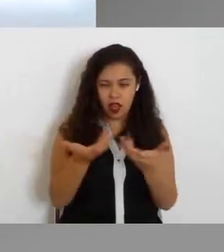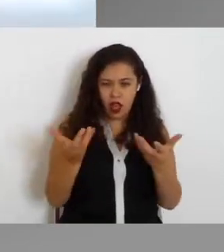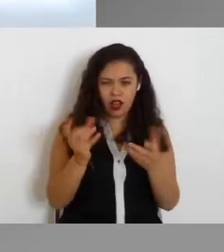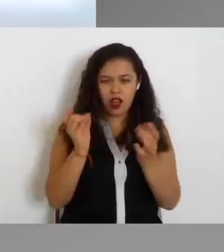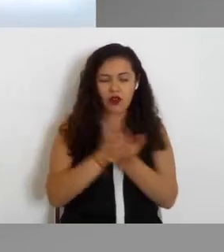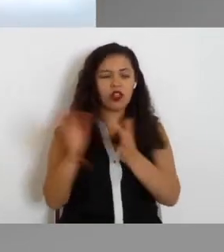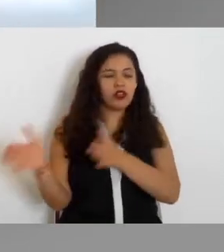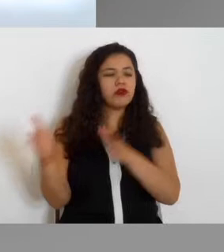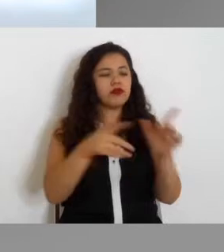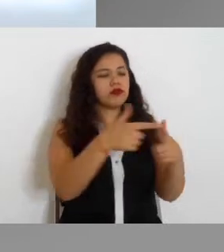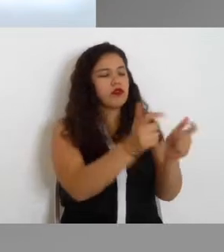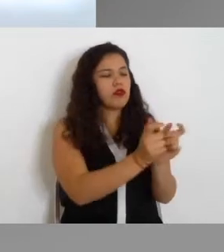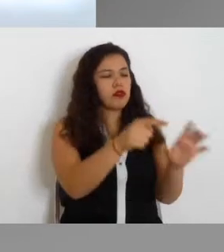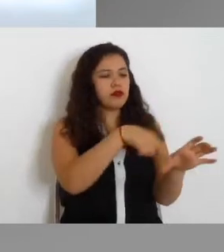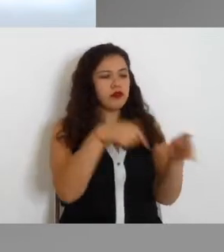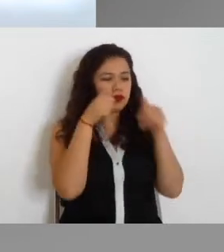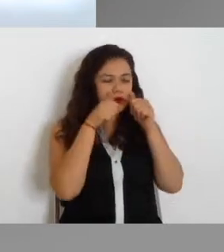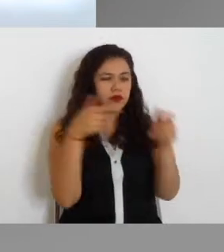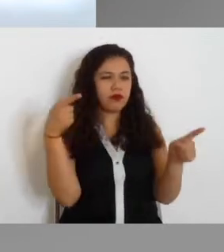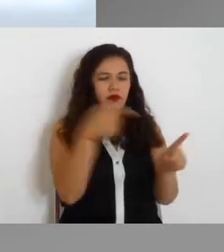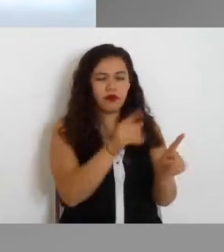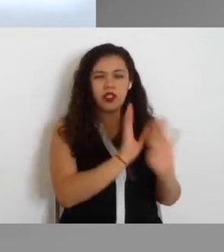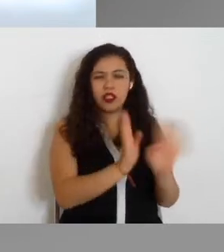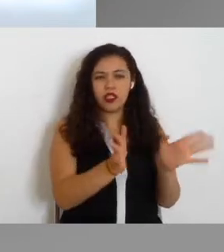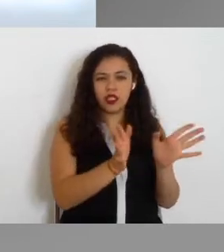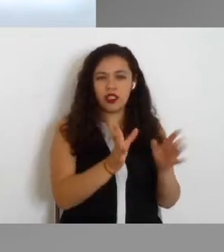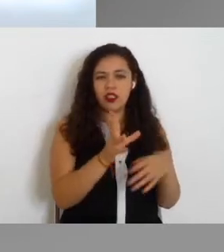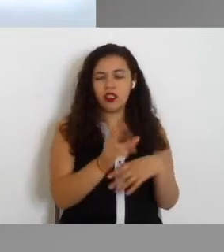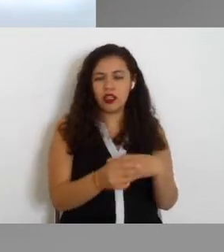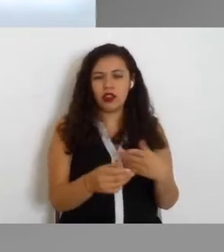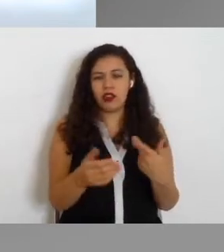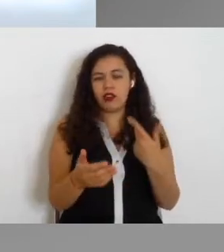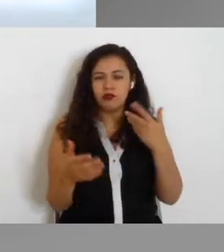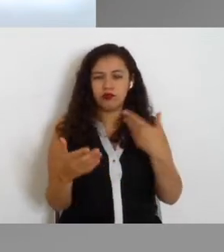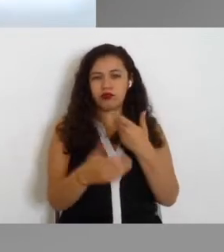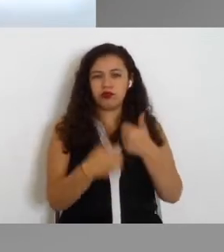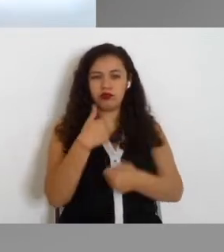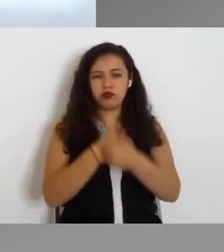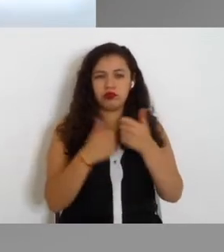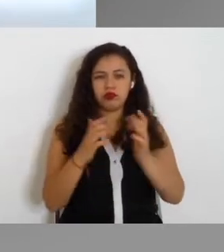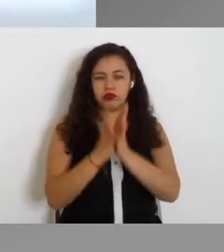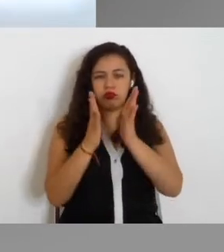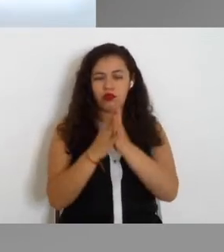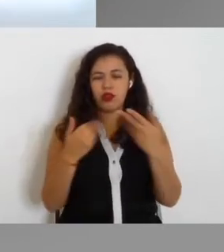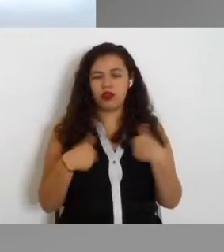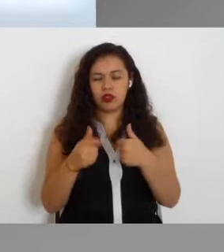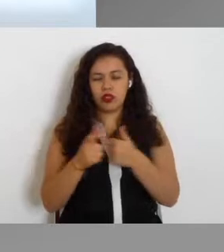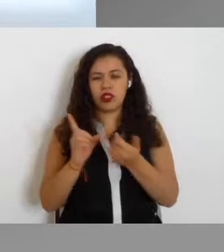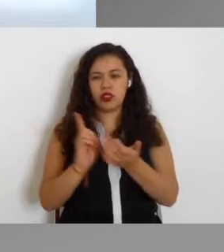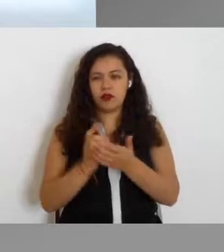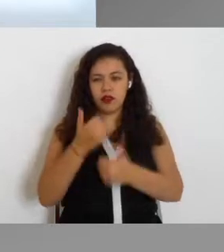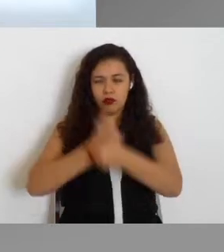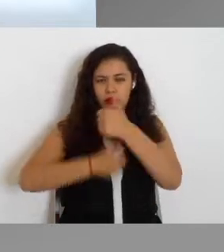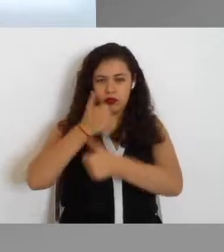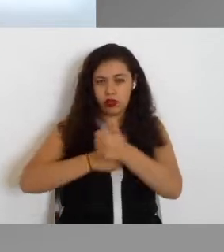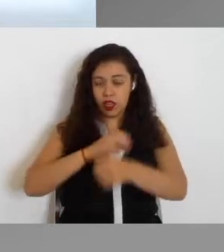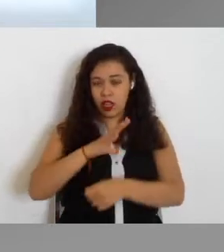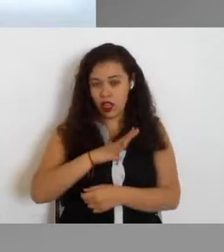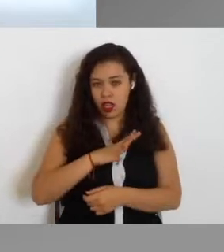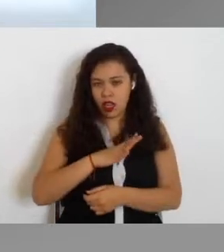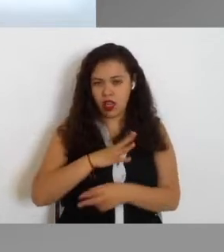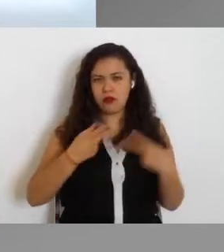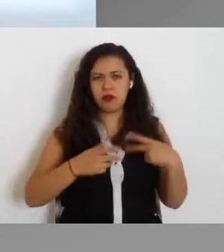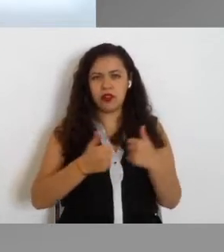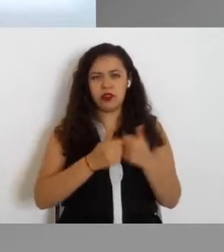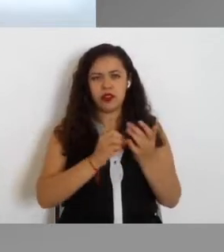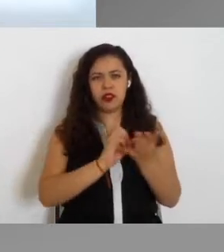un concurso que tiene un tema de discapacidad, los alumnos sin discapacidad no participan porque